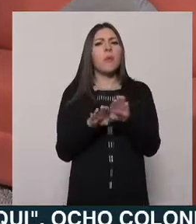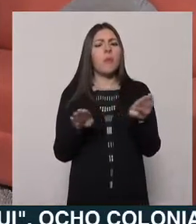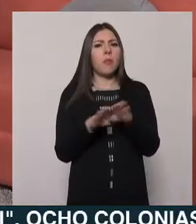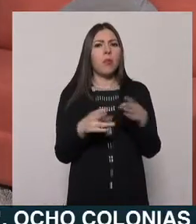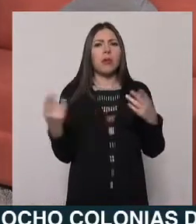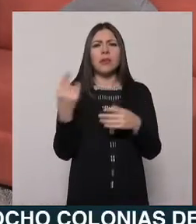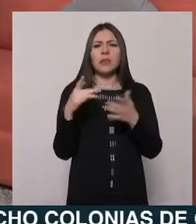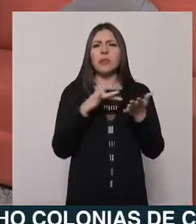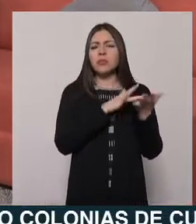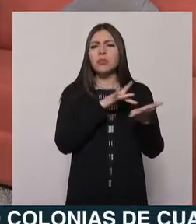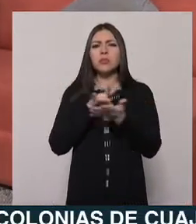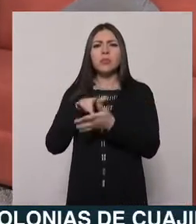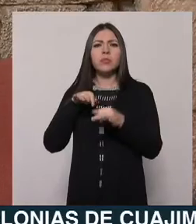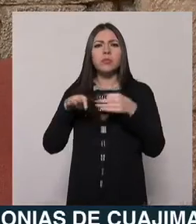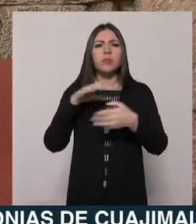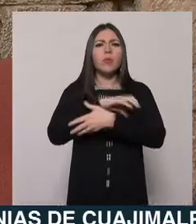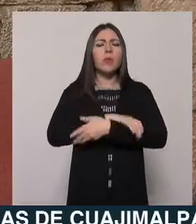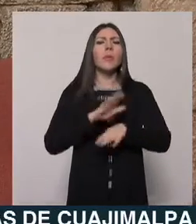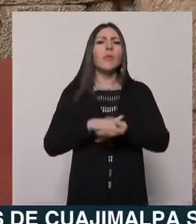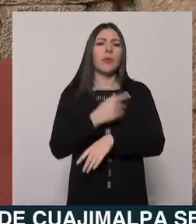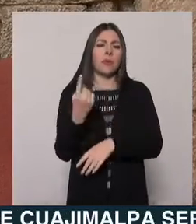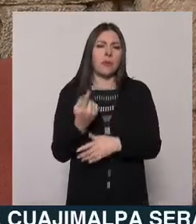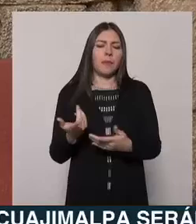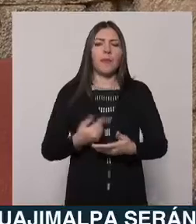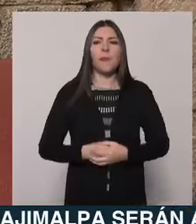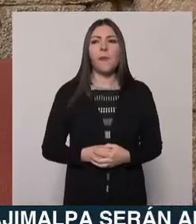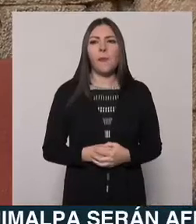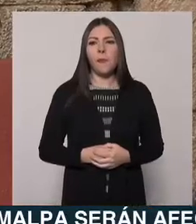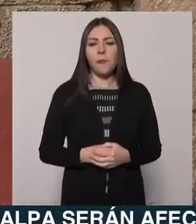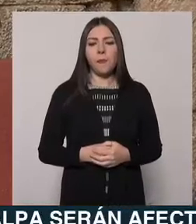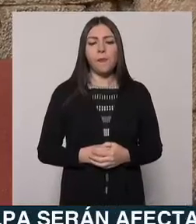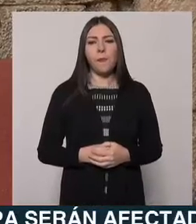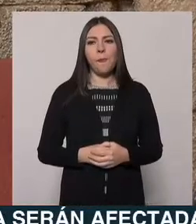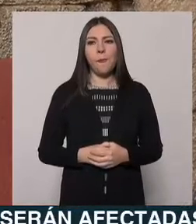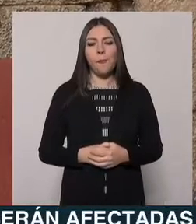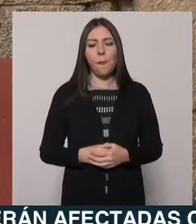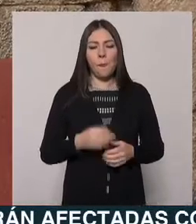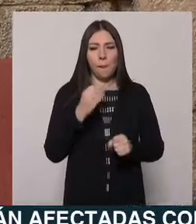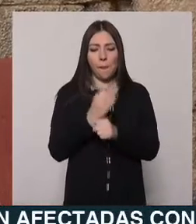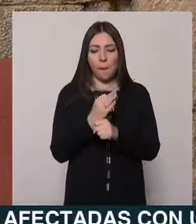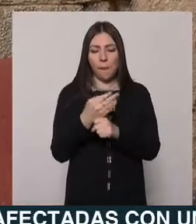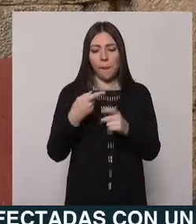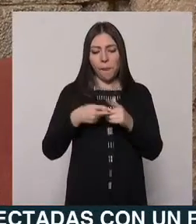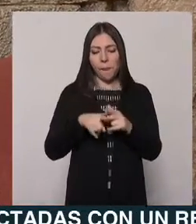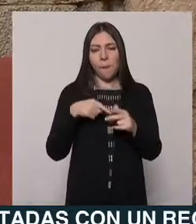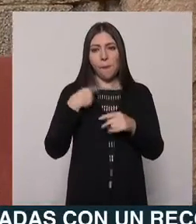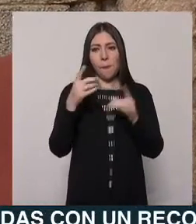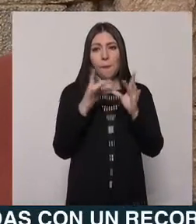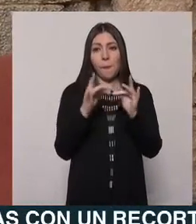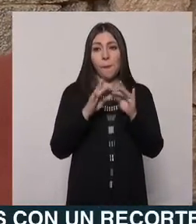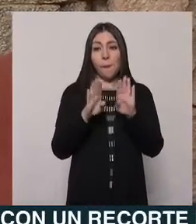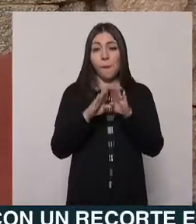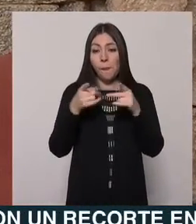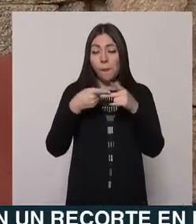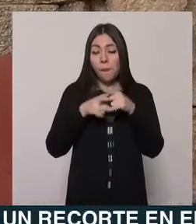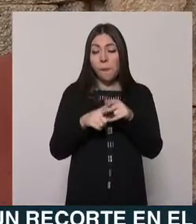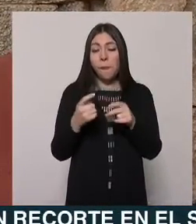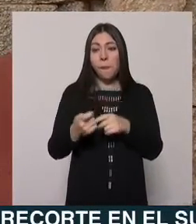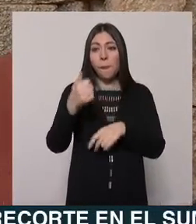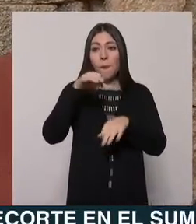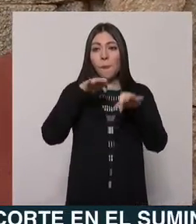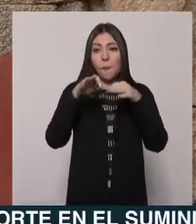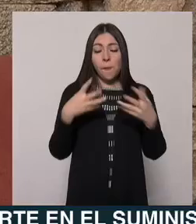trabajar estrechamente? Primeramente te quiero comentar, si partimos de la base que la sinergia es el trabajar en